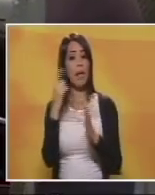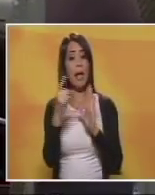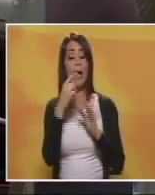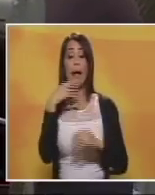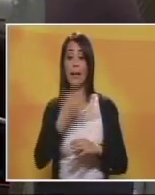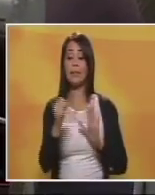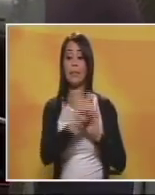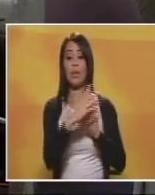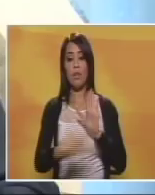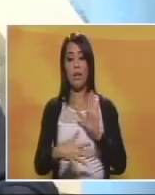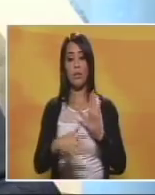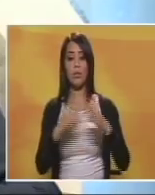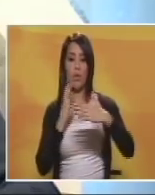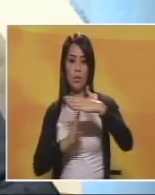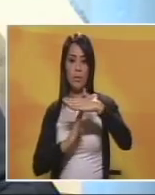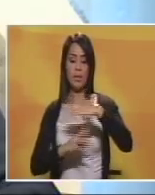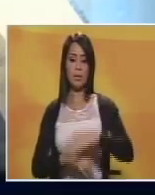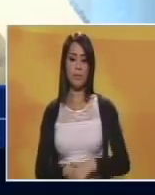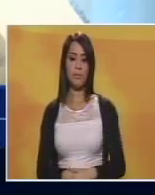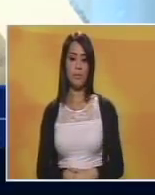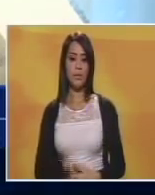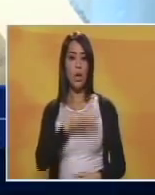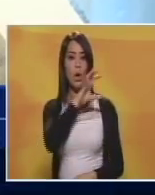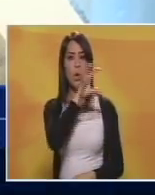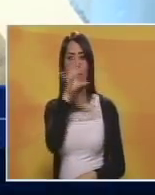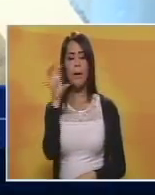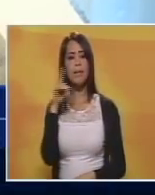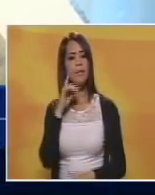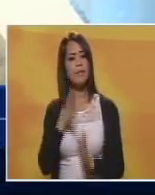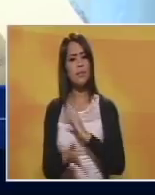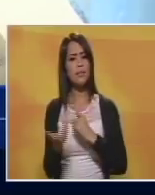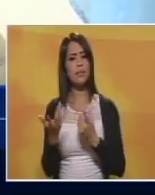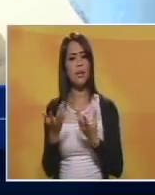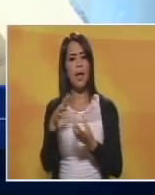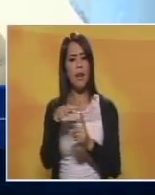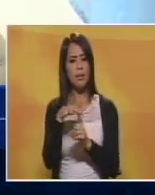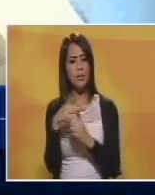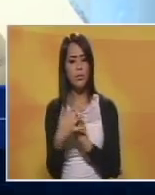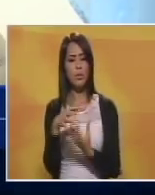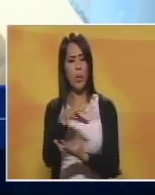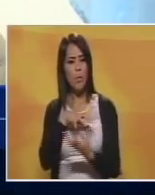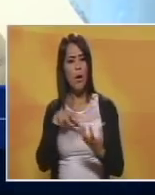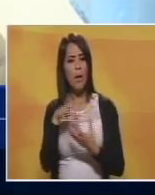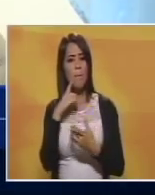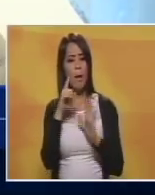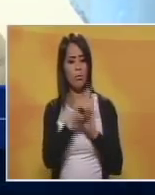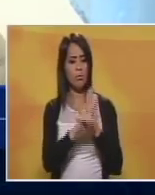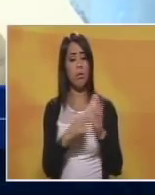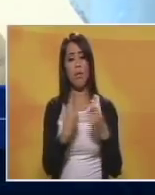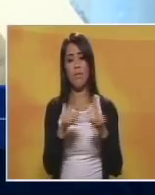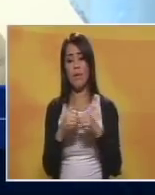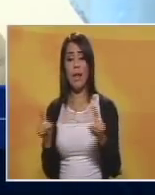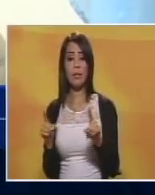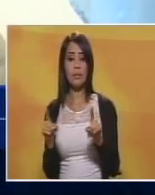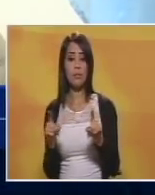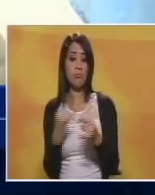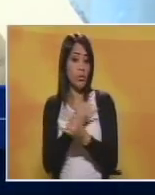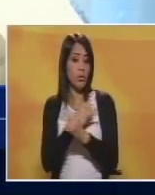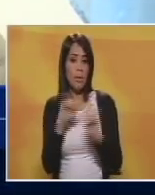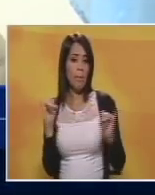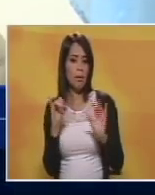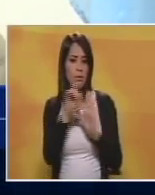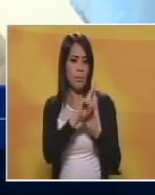la población migrante. Los países han tomado durante esta crisis diferentes medidas y son soberanos para tomar